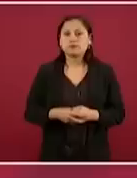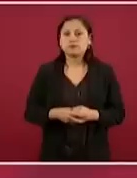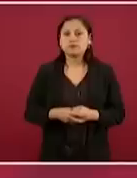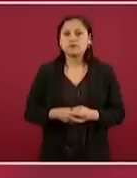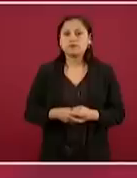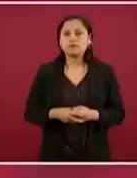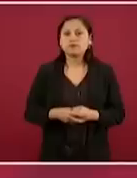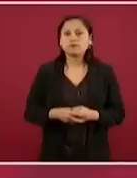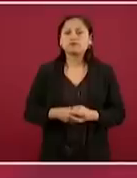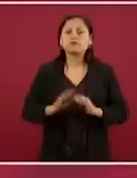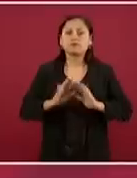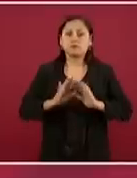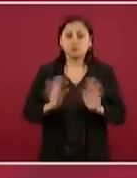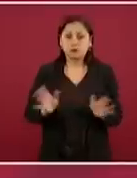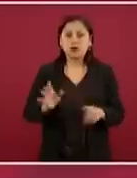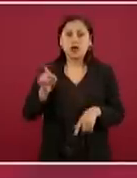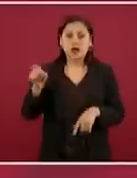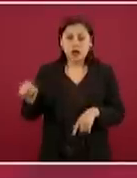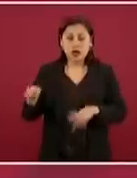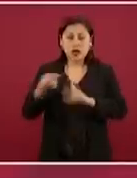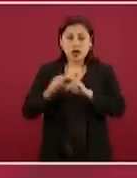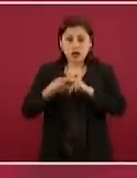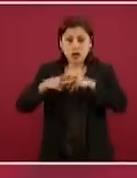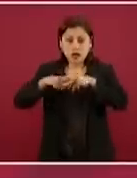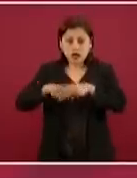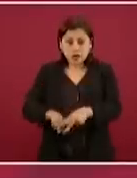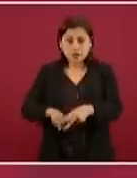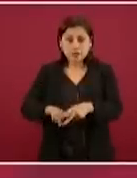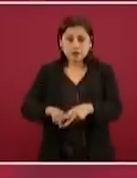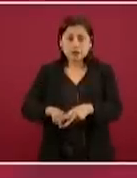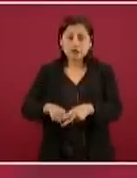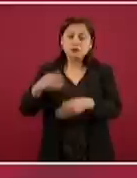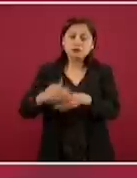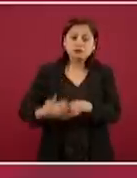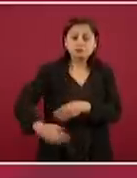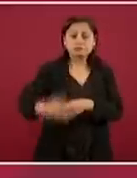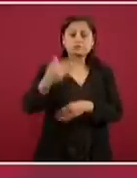se inició, repito, una etapa nueva.